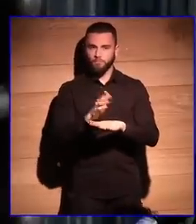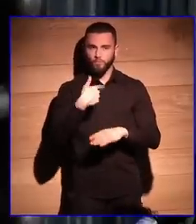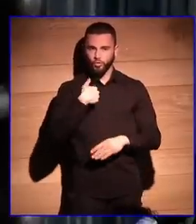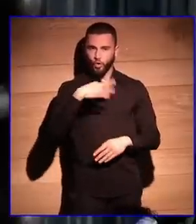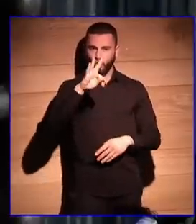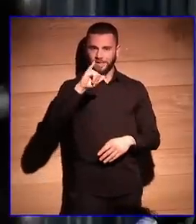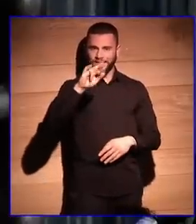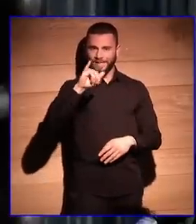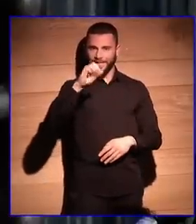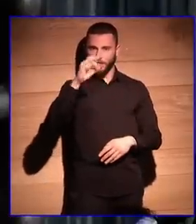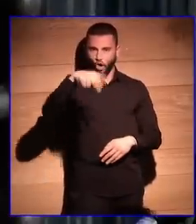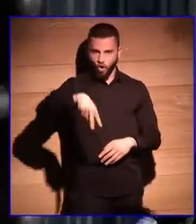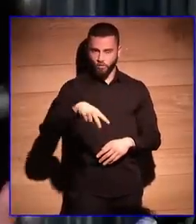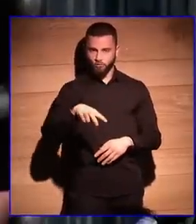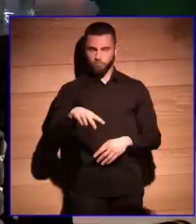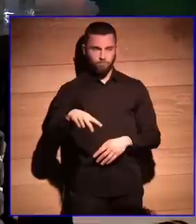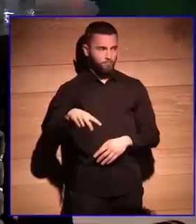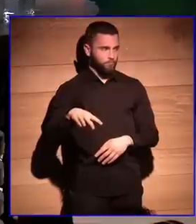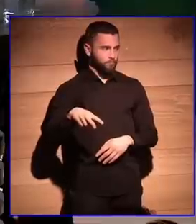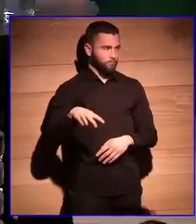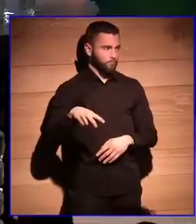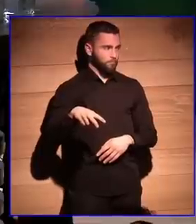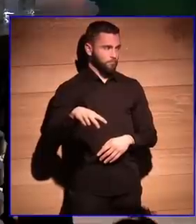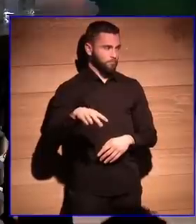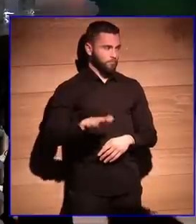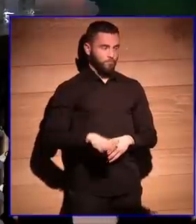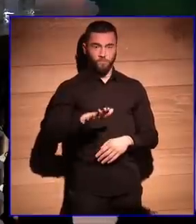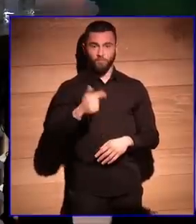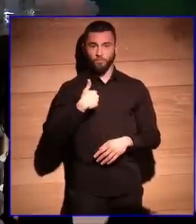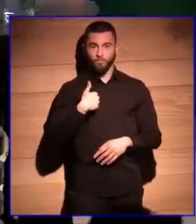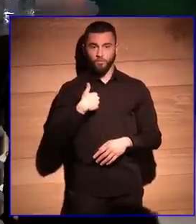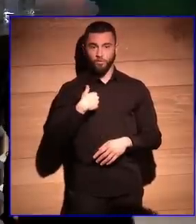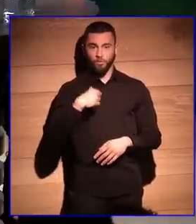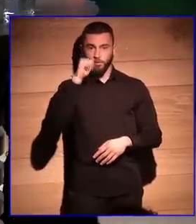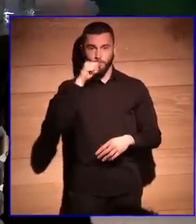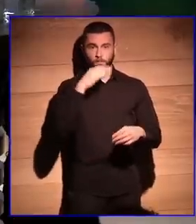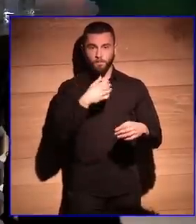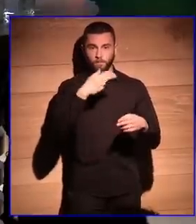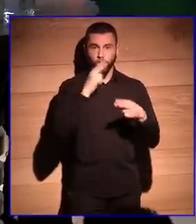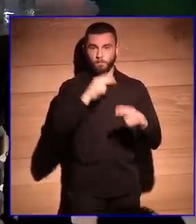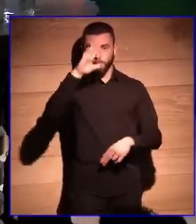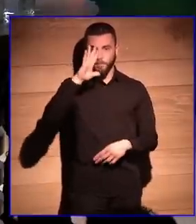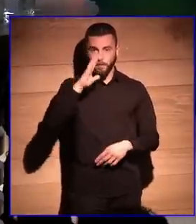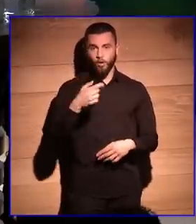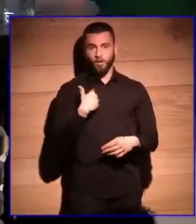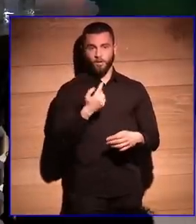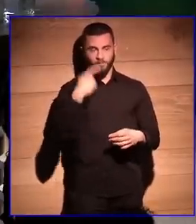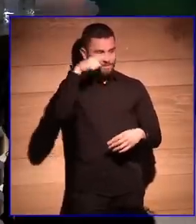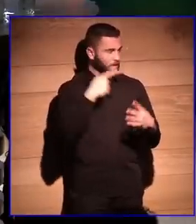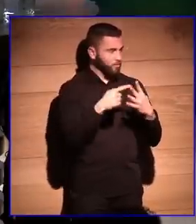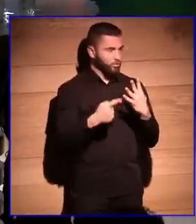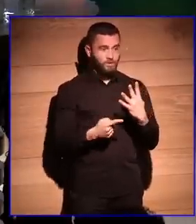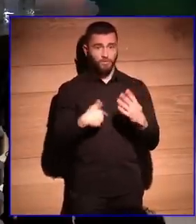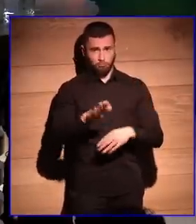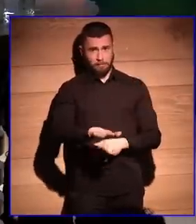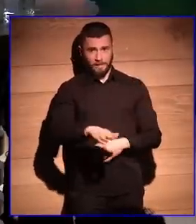Tyrion, ¿vale? O sí. Sea, más o menos, bebo vino y sé cosas. ¿Y eres pequeñete? Tampoco eres muy alto,